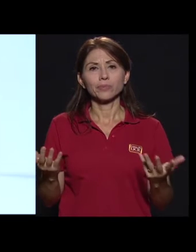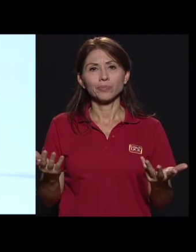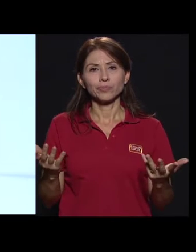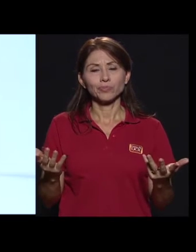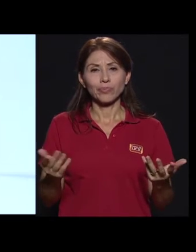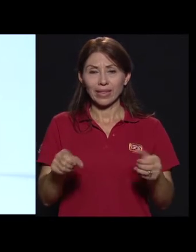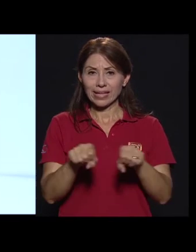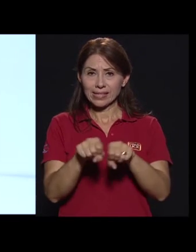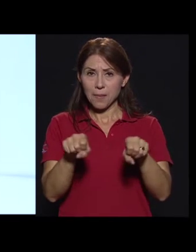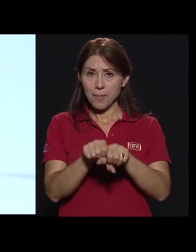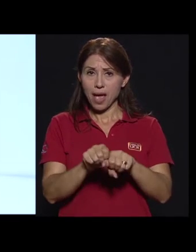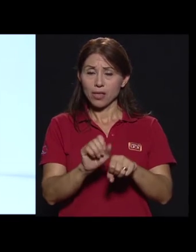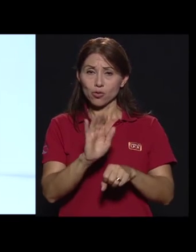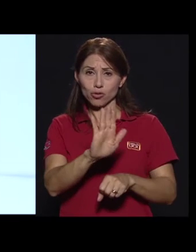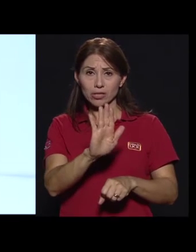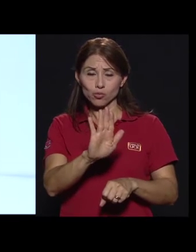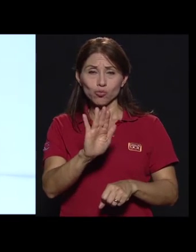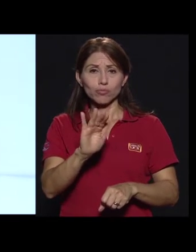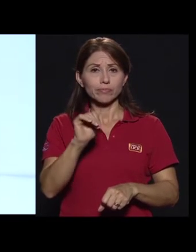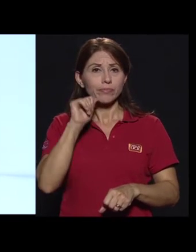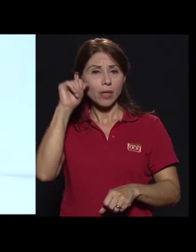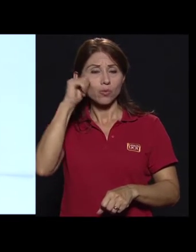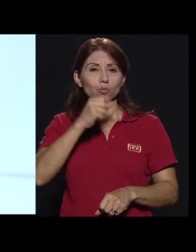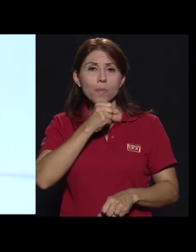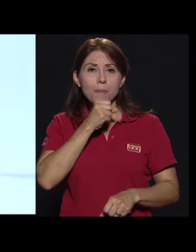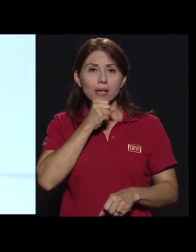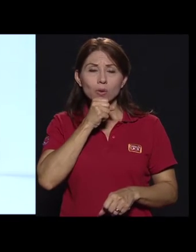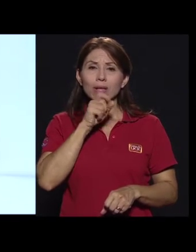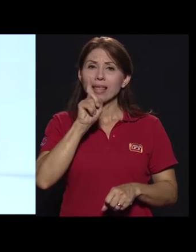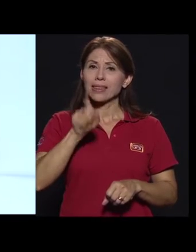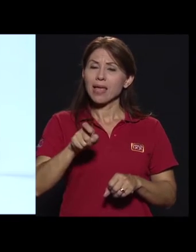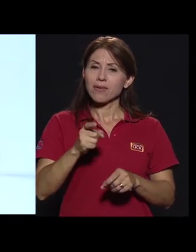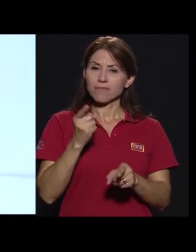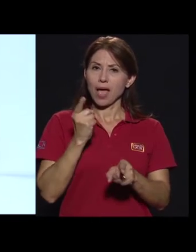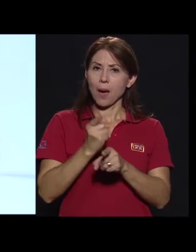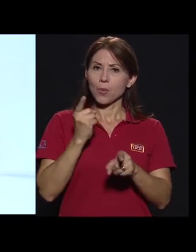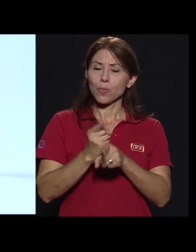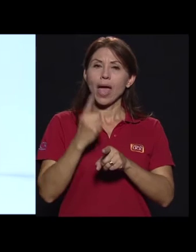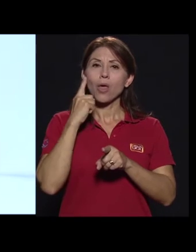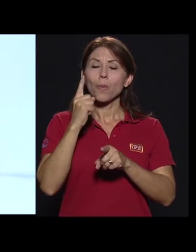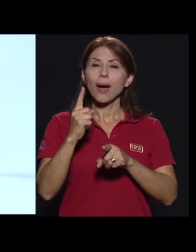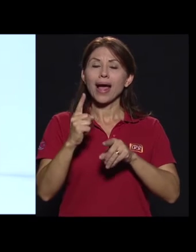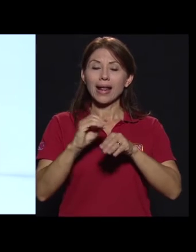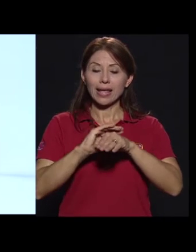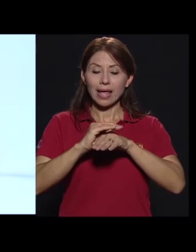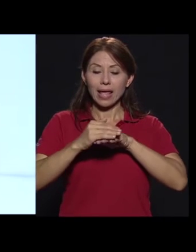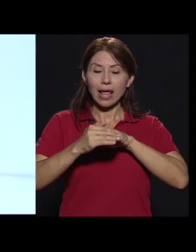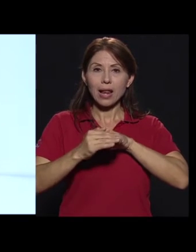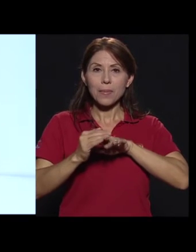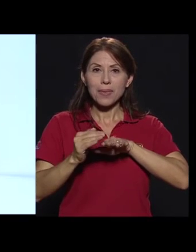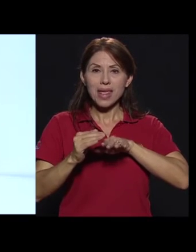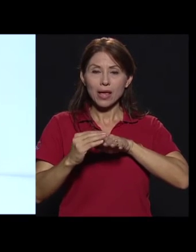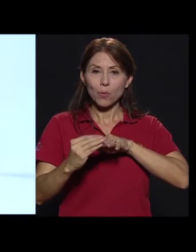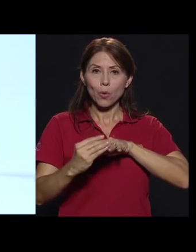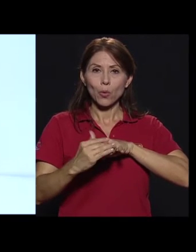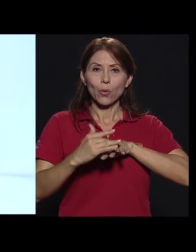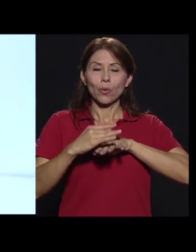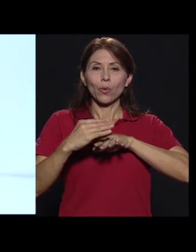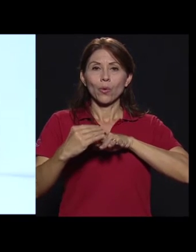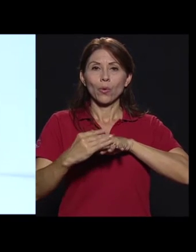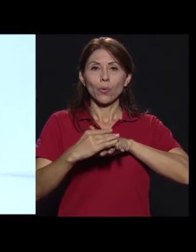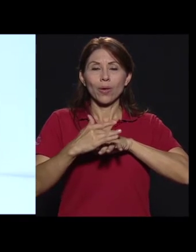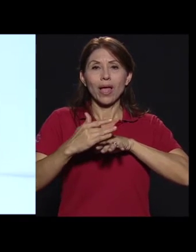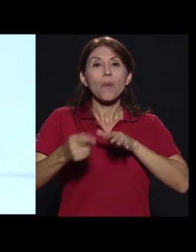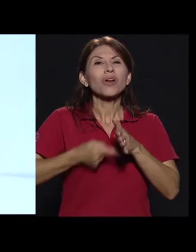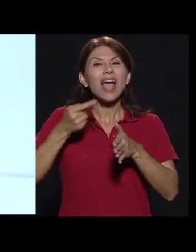calzado sea también apropiado en lo que es la transpiración de ese pie, porque